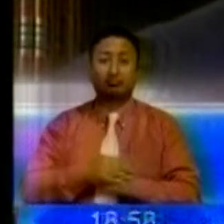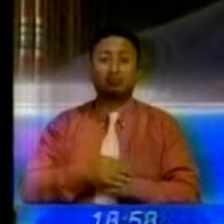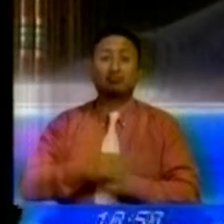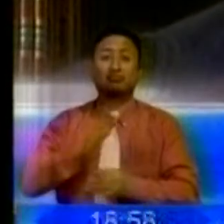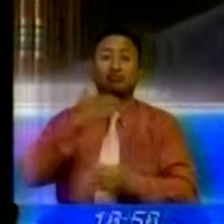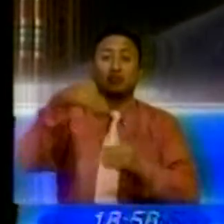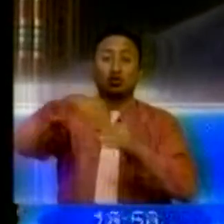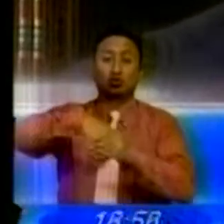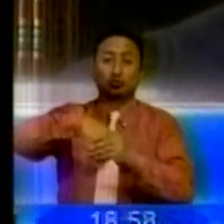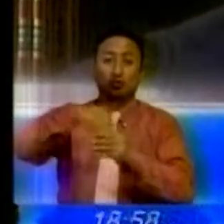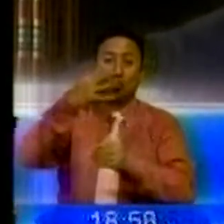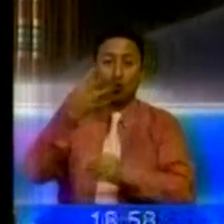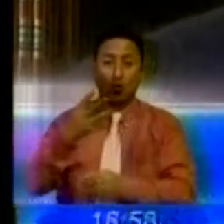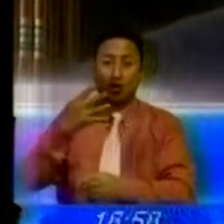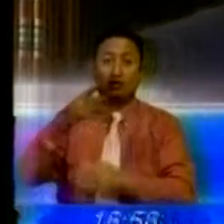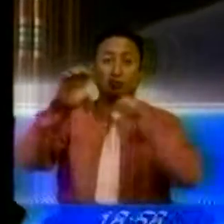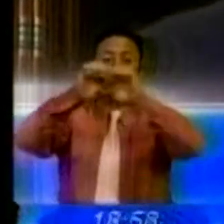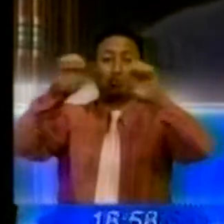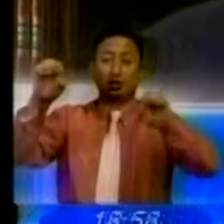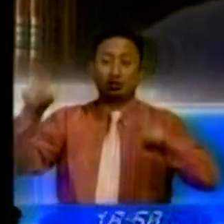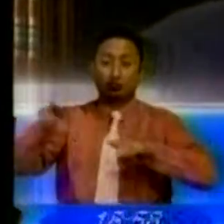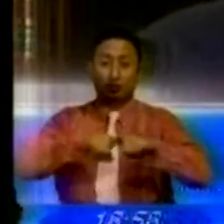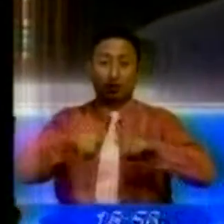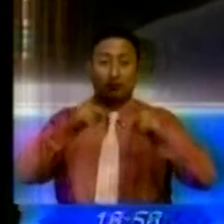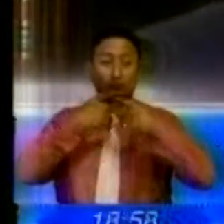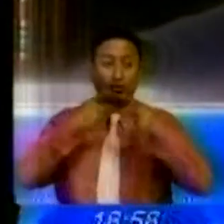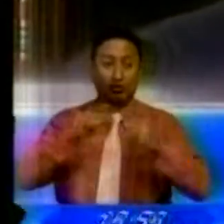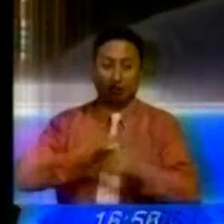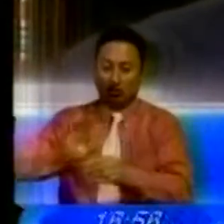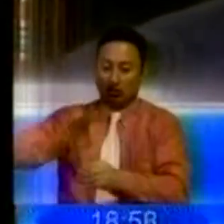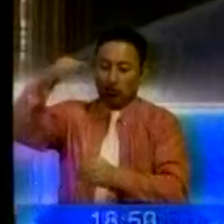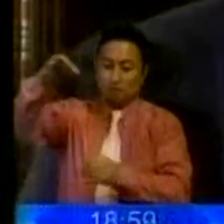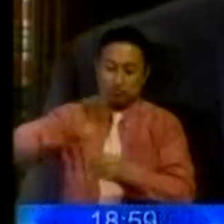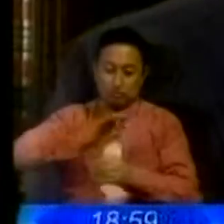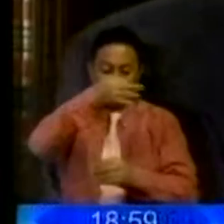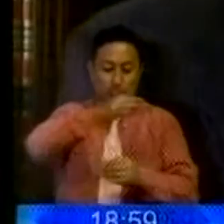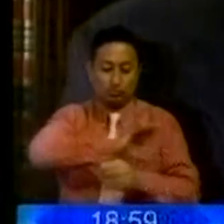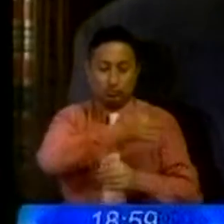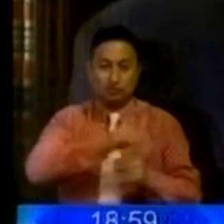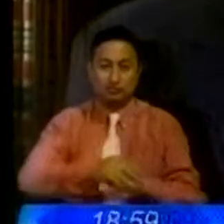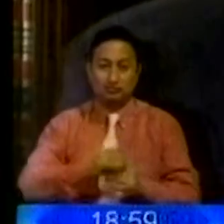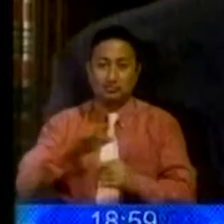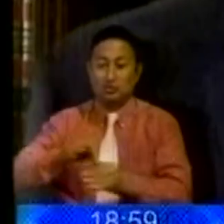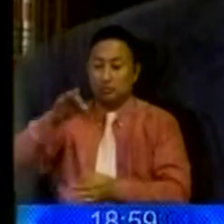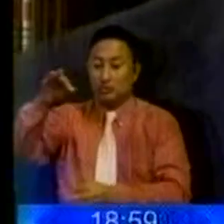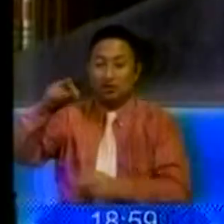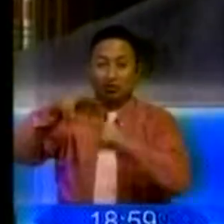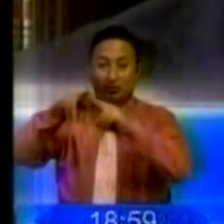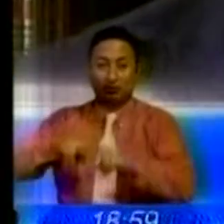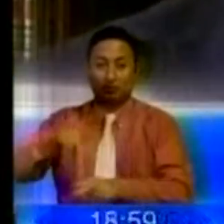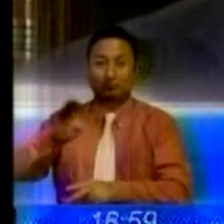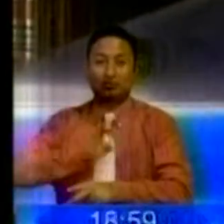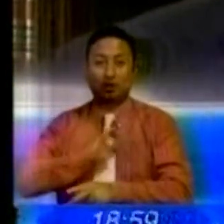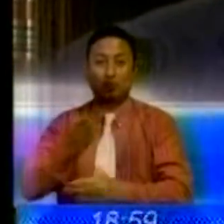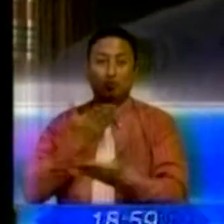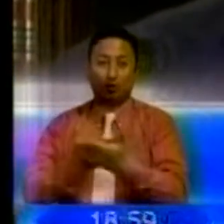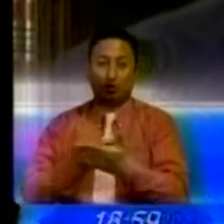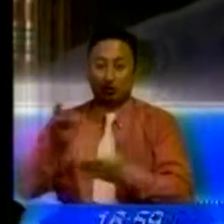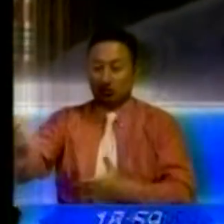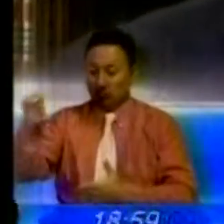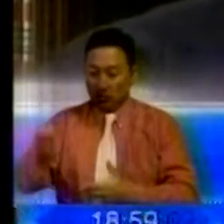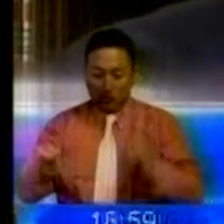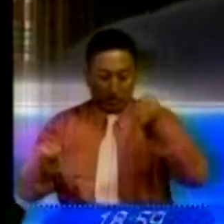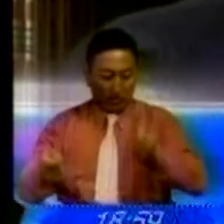los cuatro consorcios participantes de un evento público en el que, luego de la revisión técnica de las propuestas,